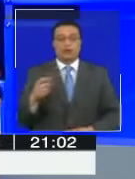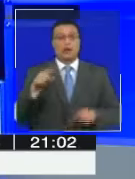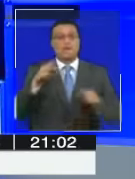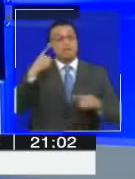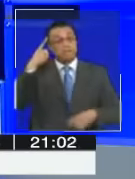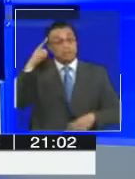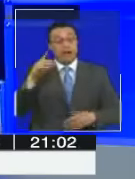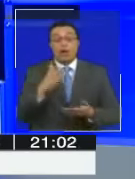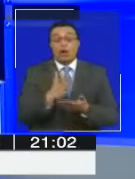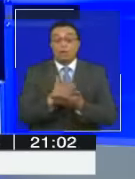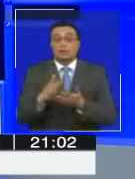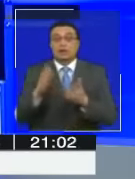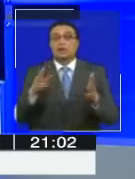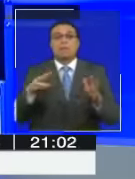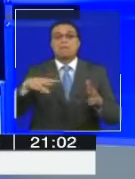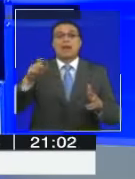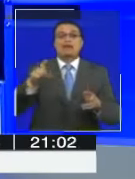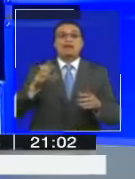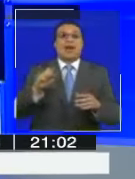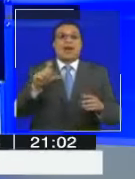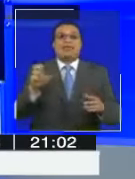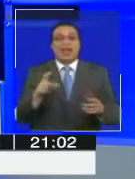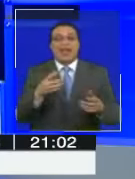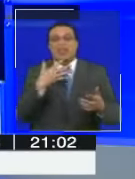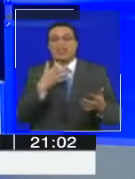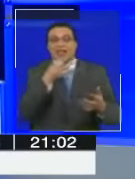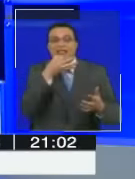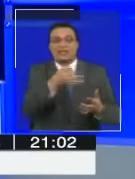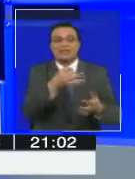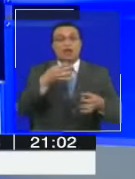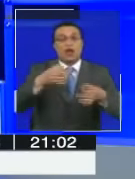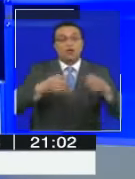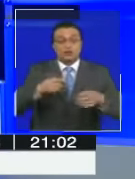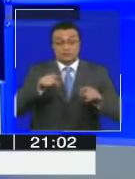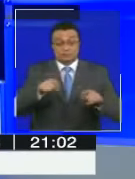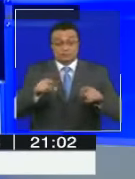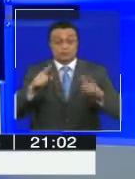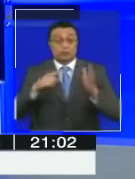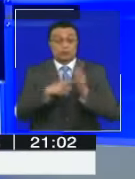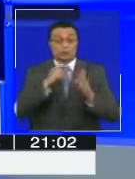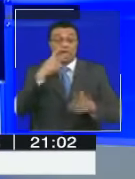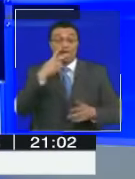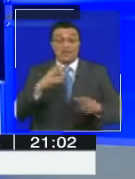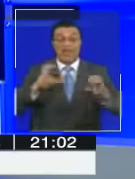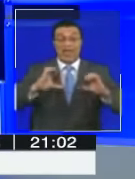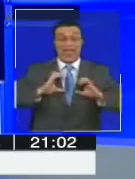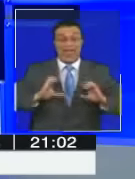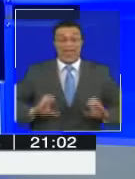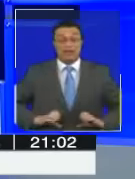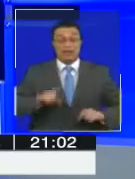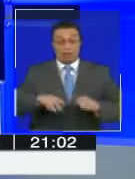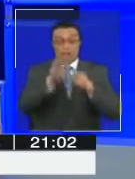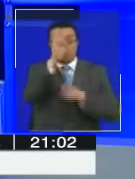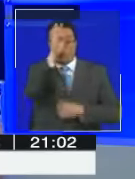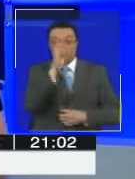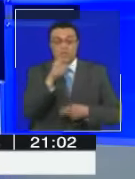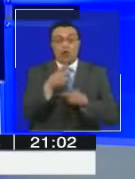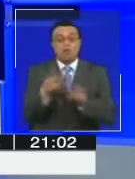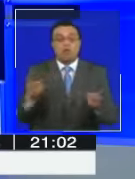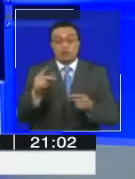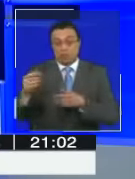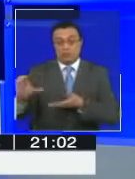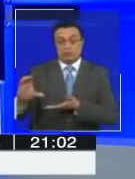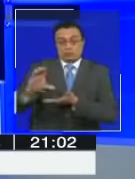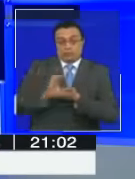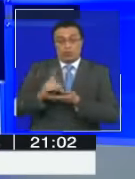sucede que más allá de lo que determina la justicia, desde el punto de vista ético, desde siempre, ser funcionario público y recibir un